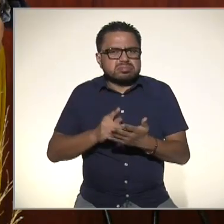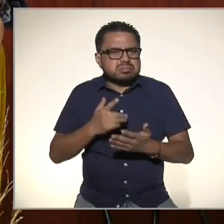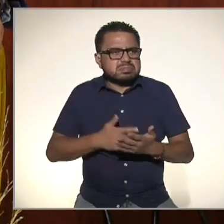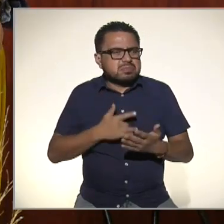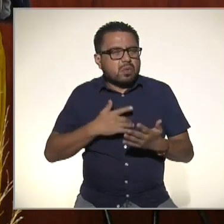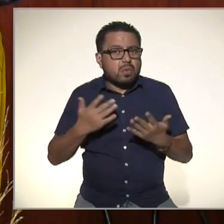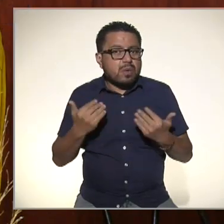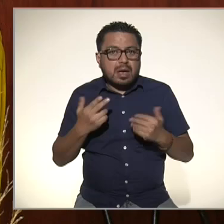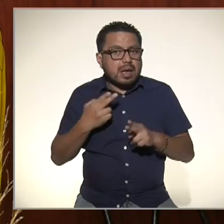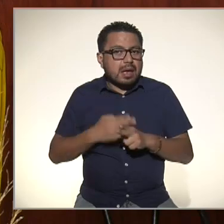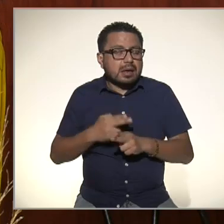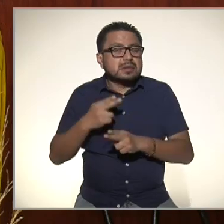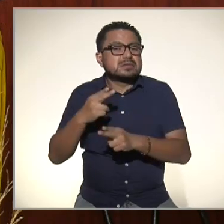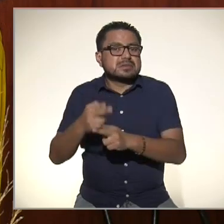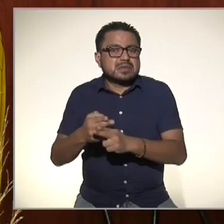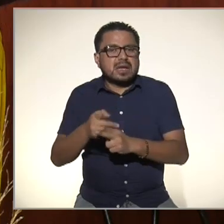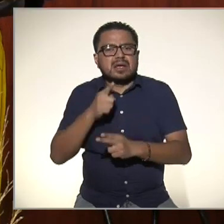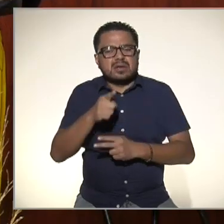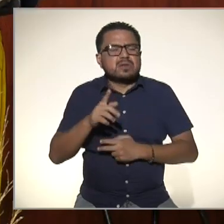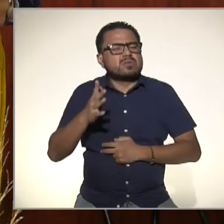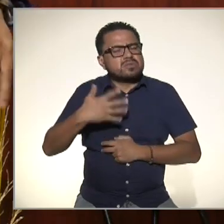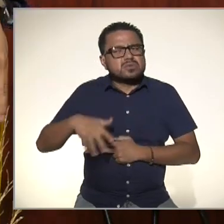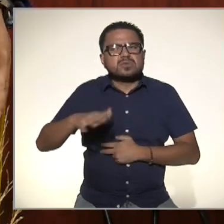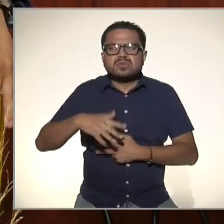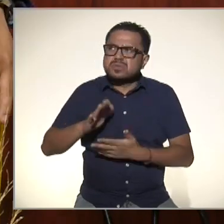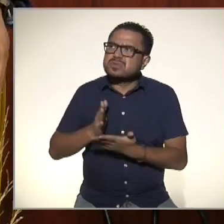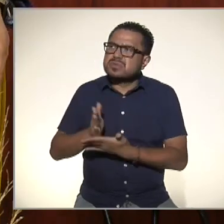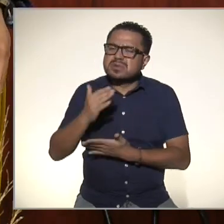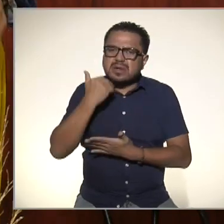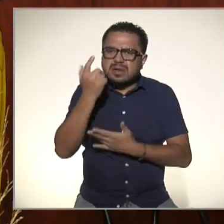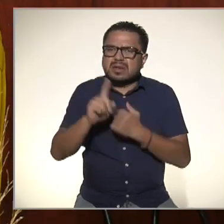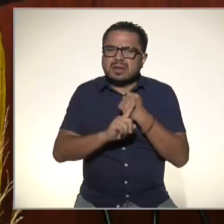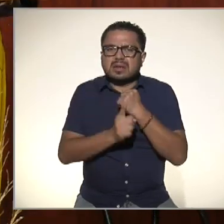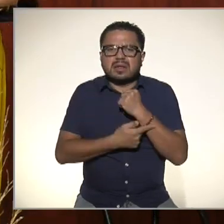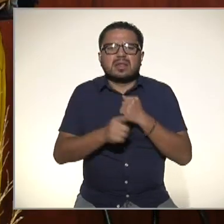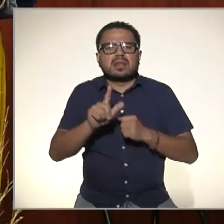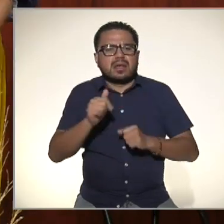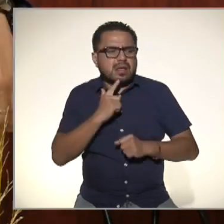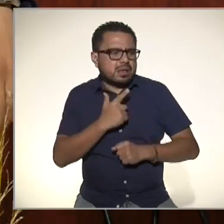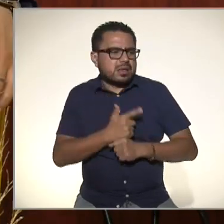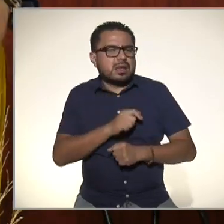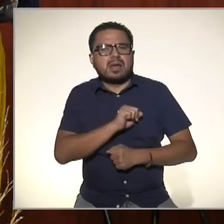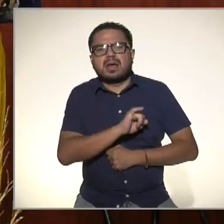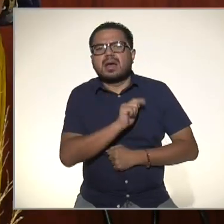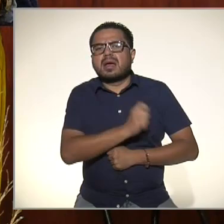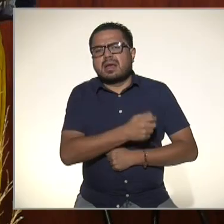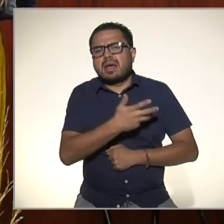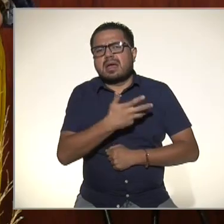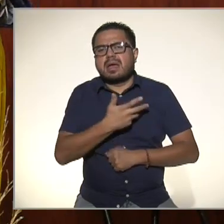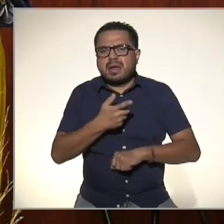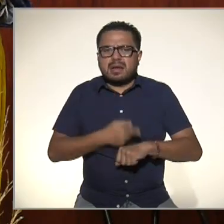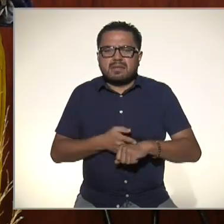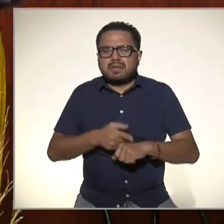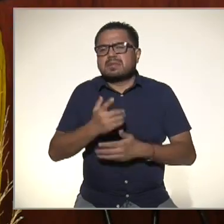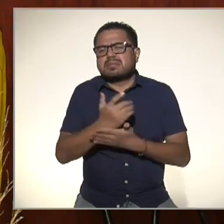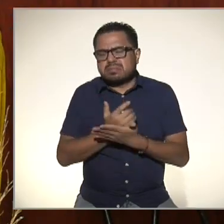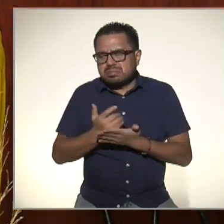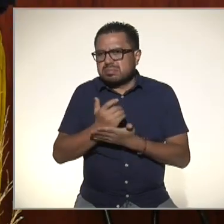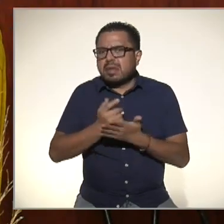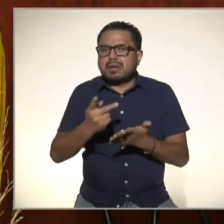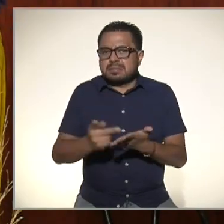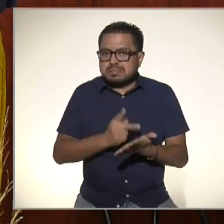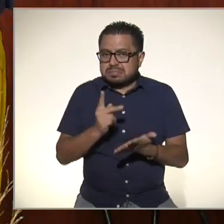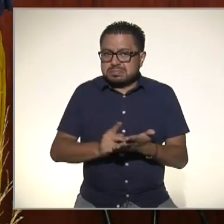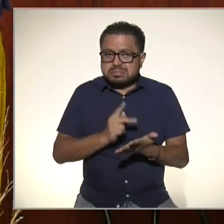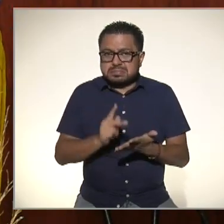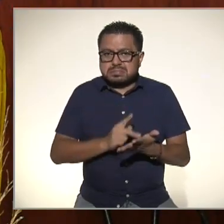síntomas. Hasta que ya buscan tener un embarazo, se detecta que existen, ¿no? Y se tienen que tratar. Pero en muchas